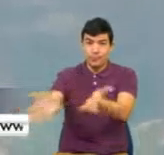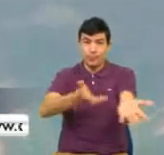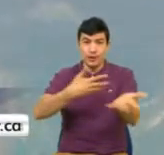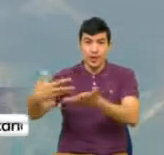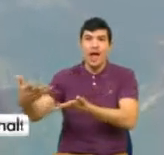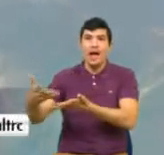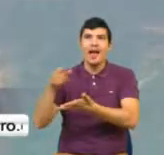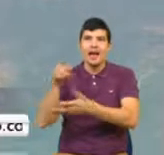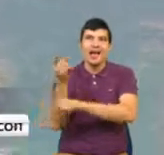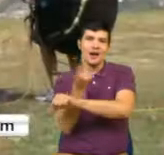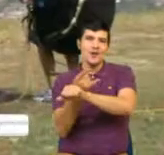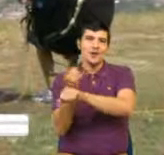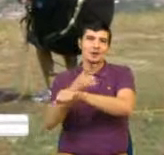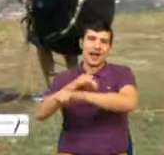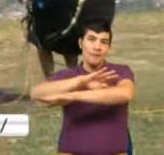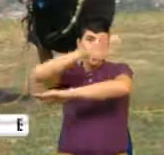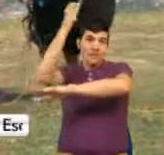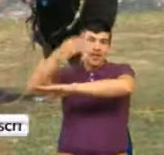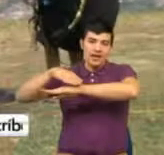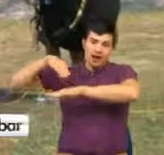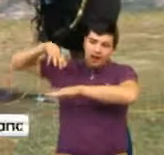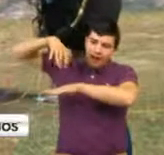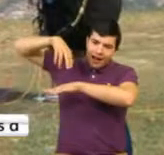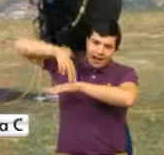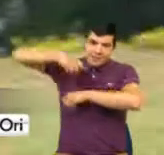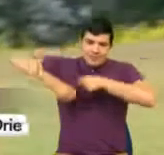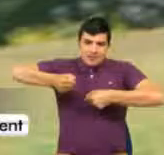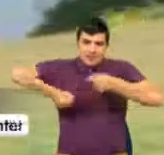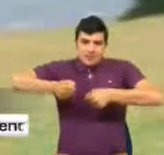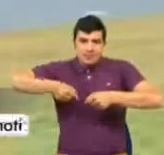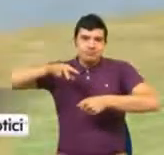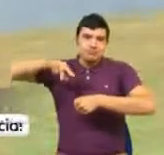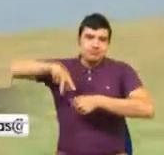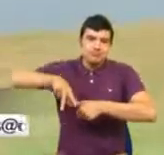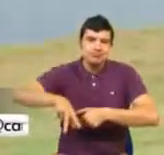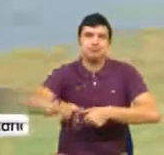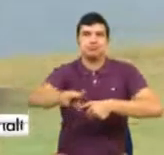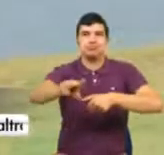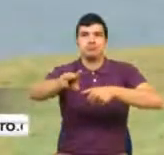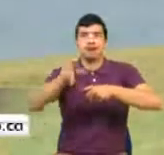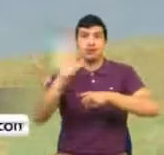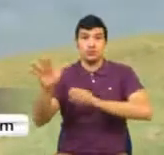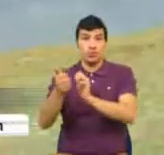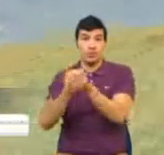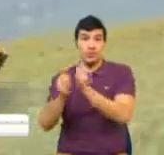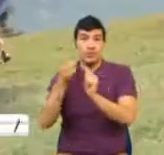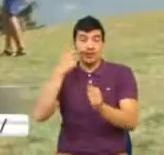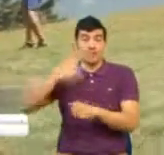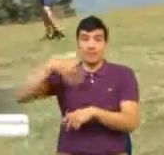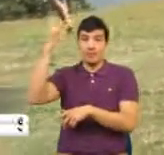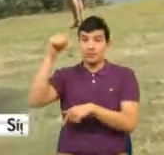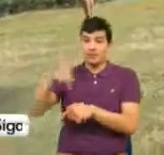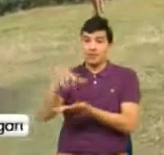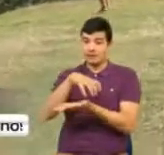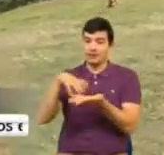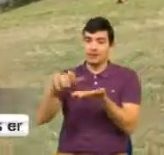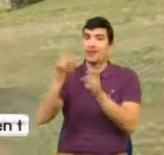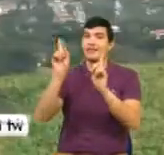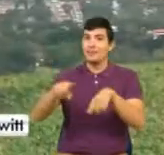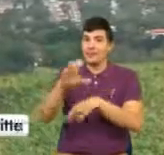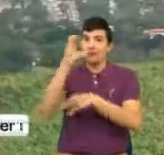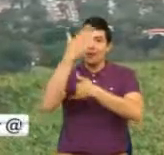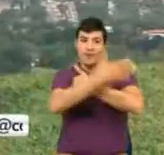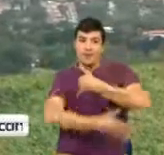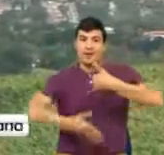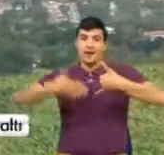se usa la ladera, la montaña, para volar. Este deporte no solo se ha popularizado en Santander, sino en toda